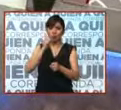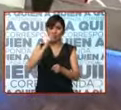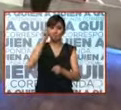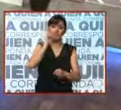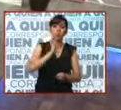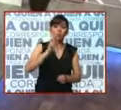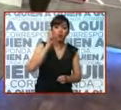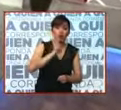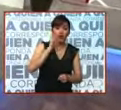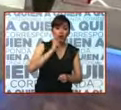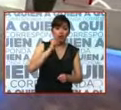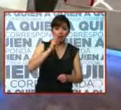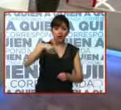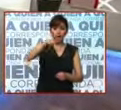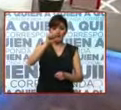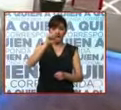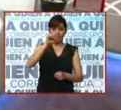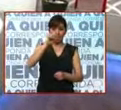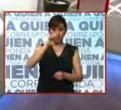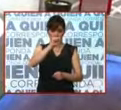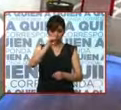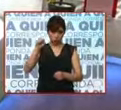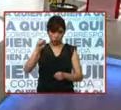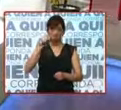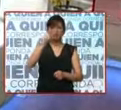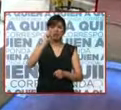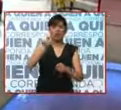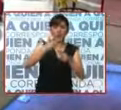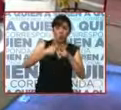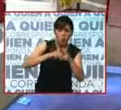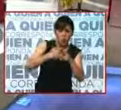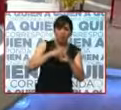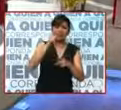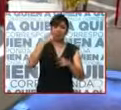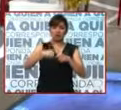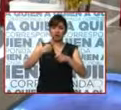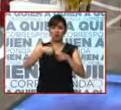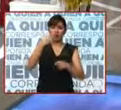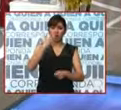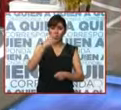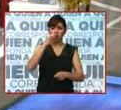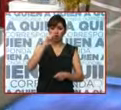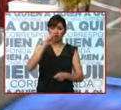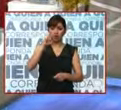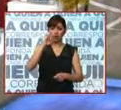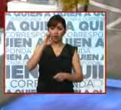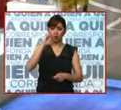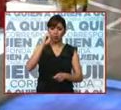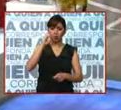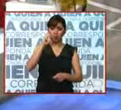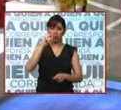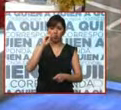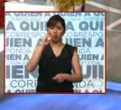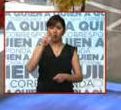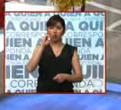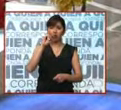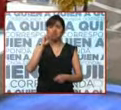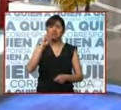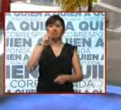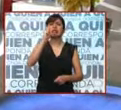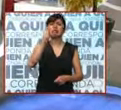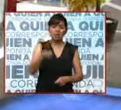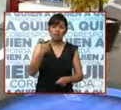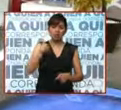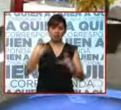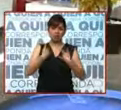prueba ya en la Alameda del Sur. Y hablamos de osteoporosis, y hablamos de eso. Enfermedad silenciosa. ¿Pero qué es la osteoporosis? O sea, porque yo la platico mucho, yo la